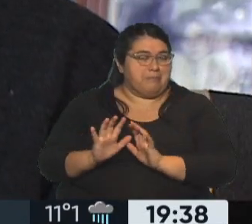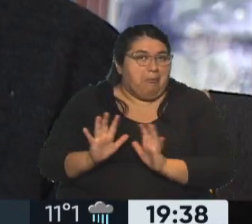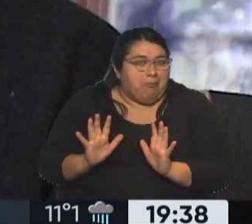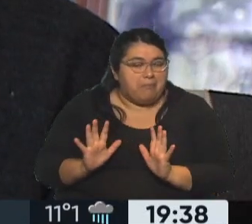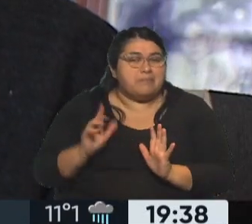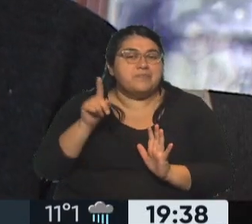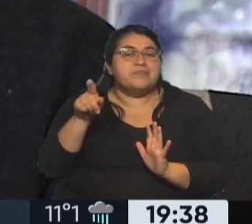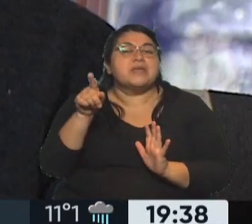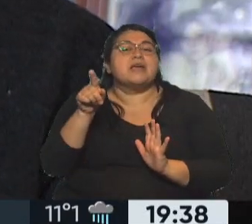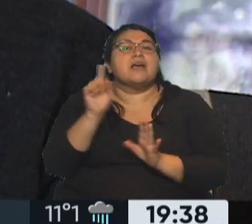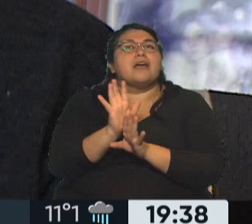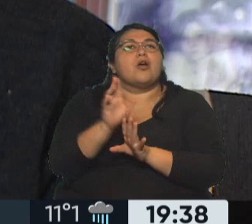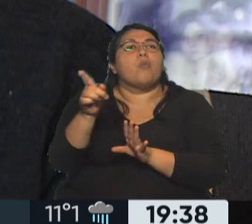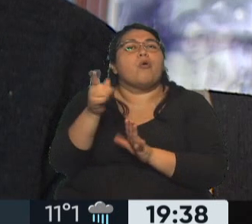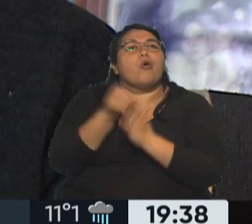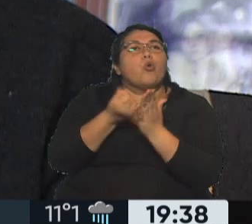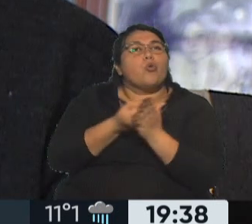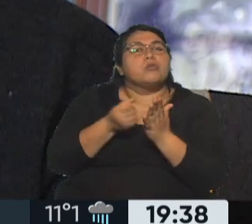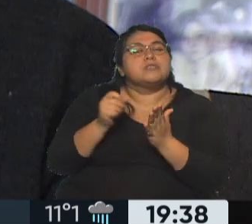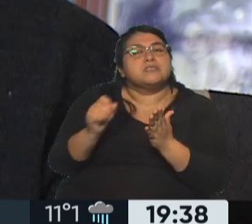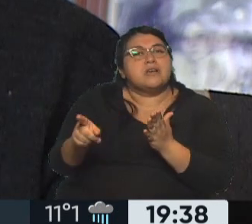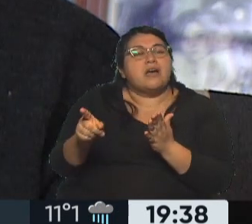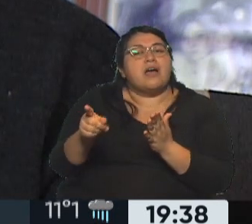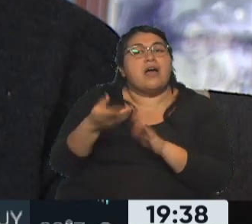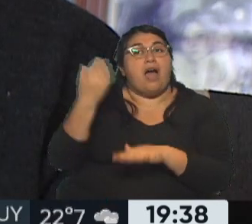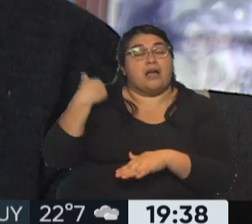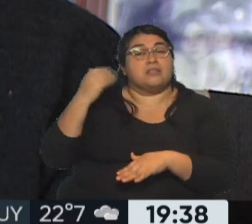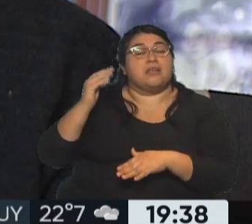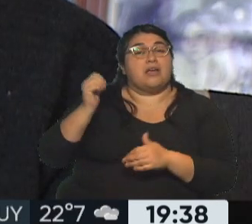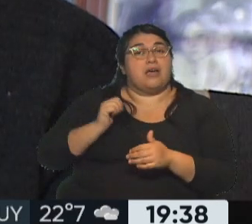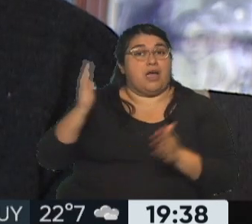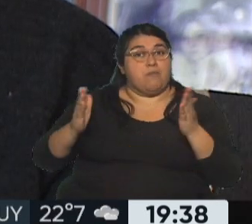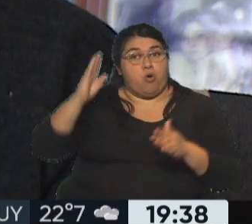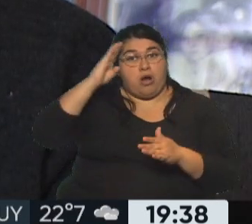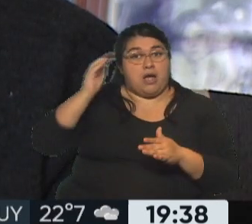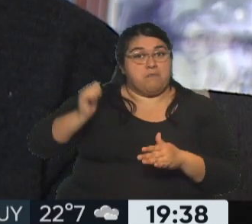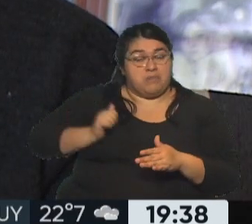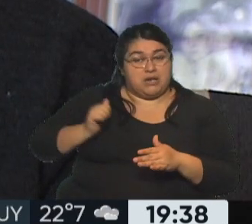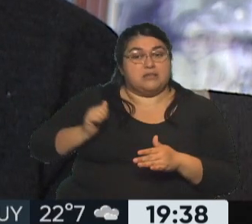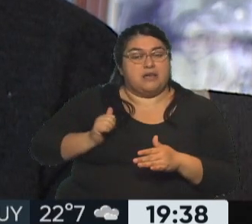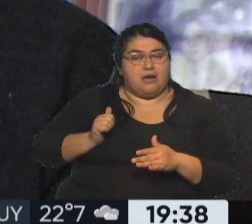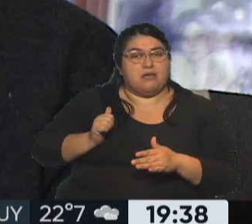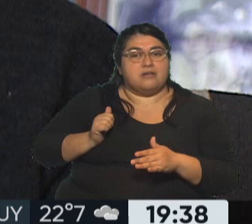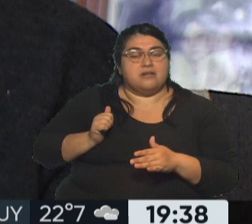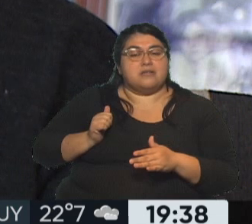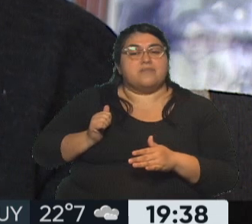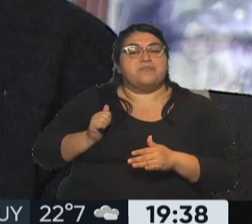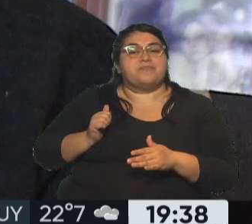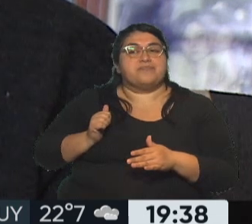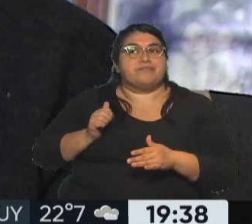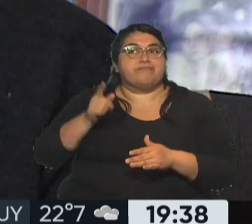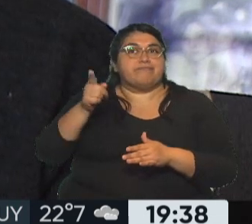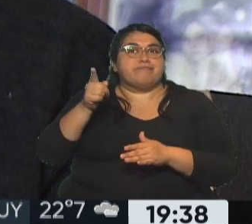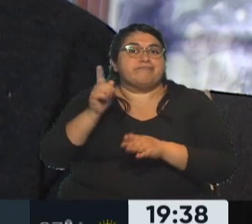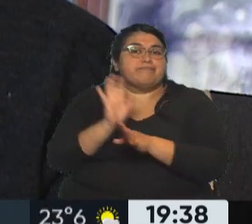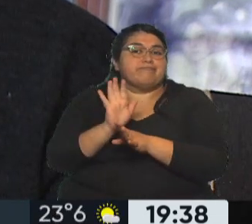que reivindica a la Dictadura Cívico militar que precisamente lo que lo que menos hizo